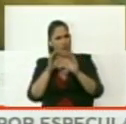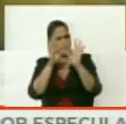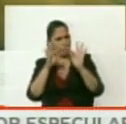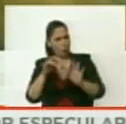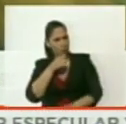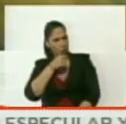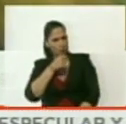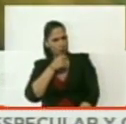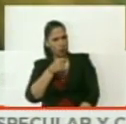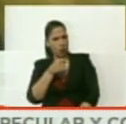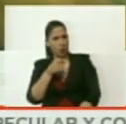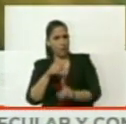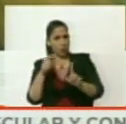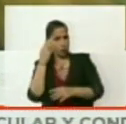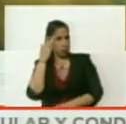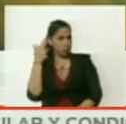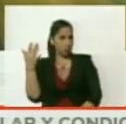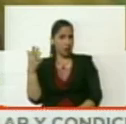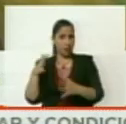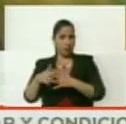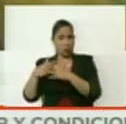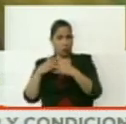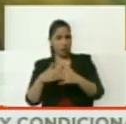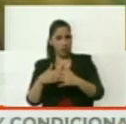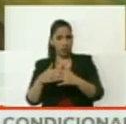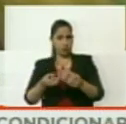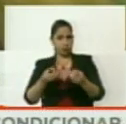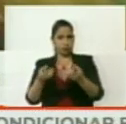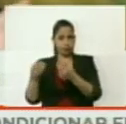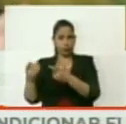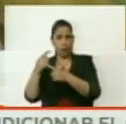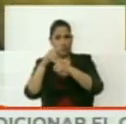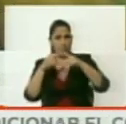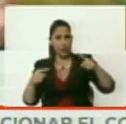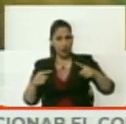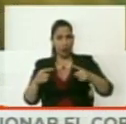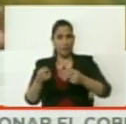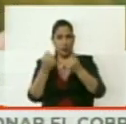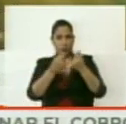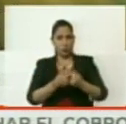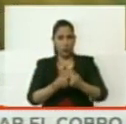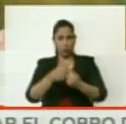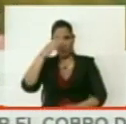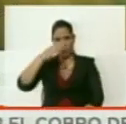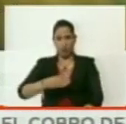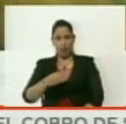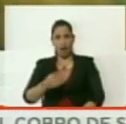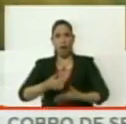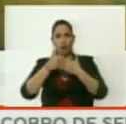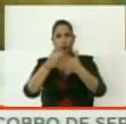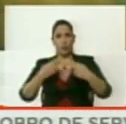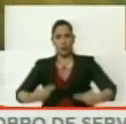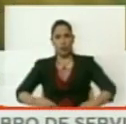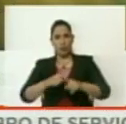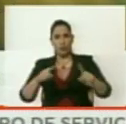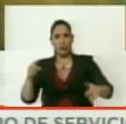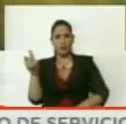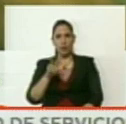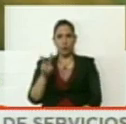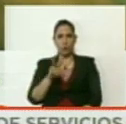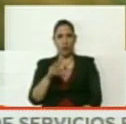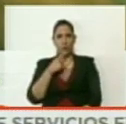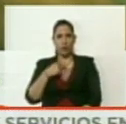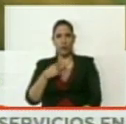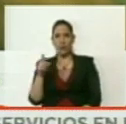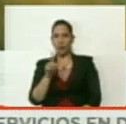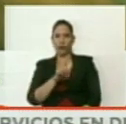opinión. Yo me imagino que Estados Unidos va a destinar la mitad de su presupuesto militar a la ayuda humanitaria para Venezuela. Me dice, no,